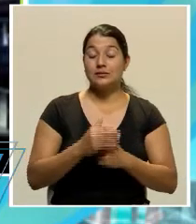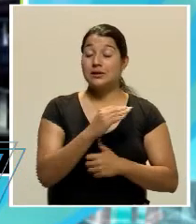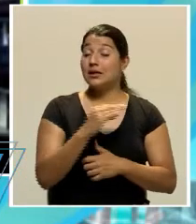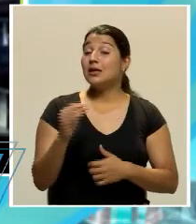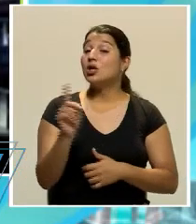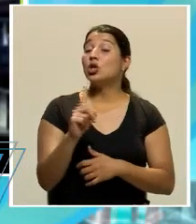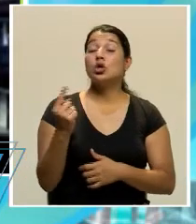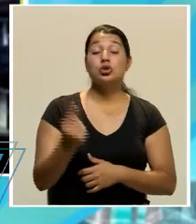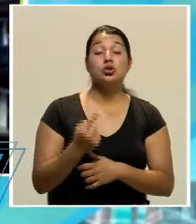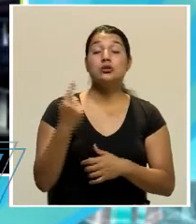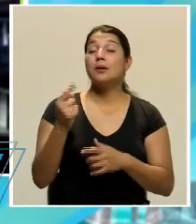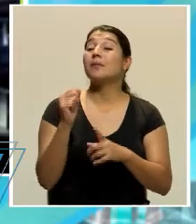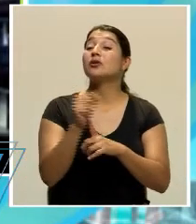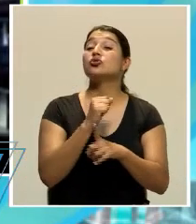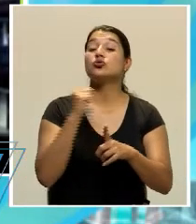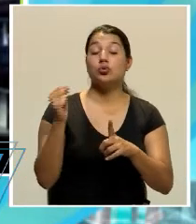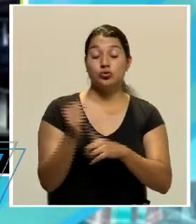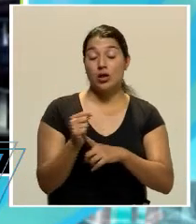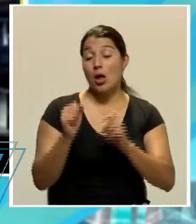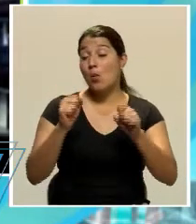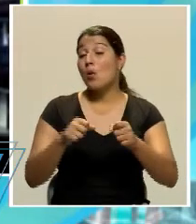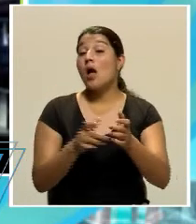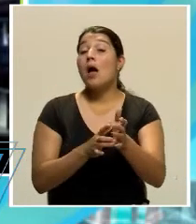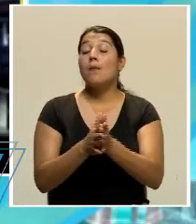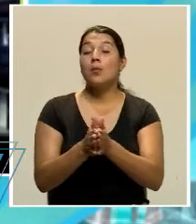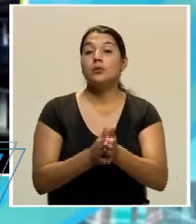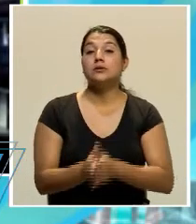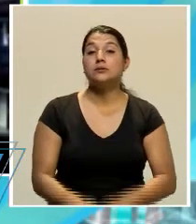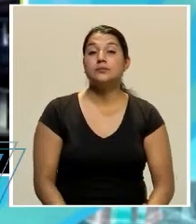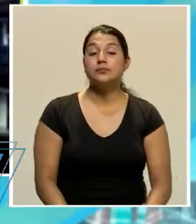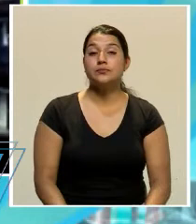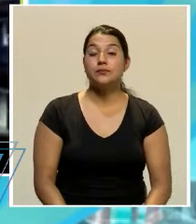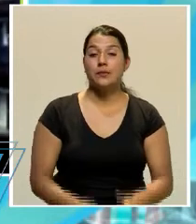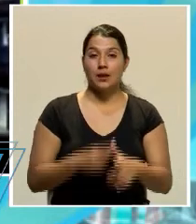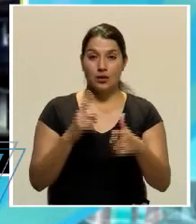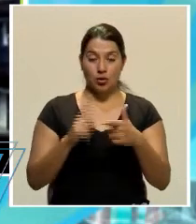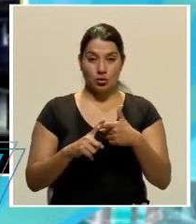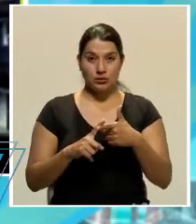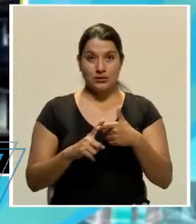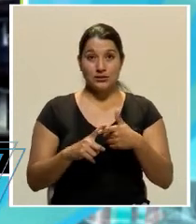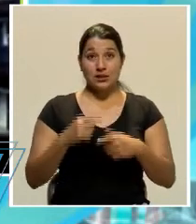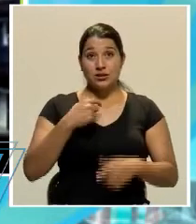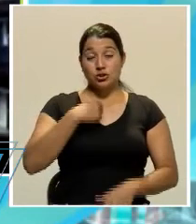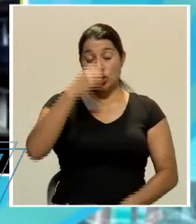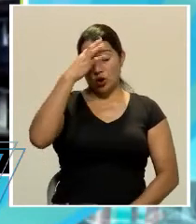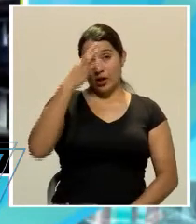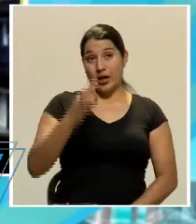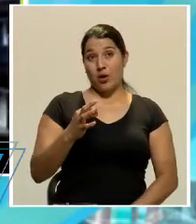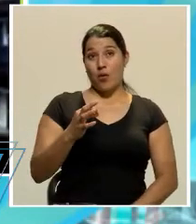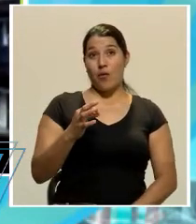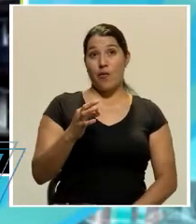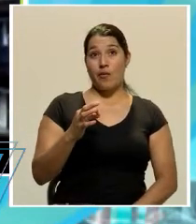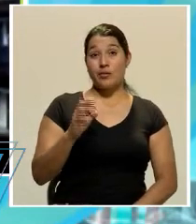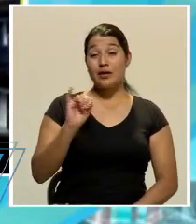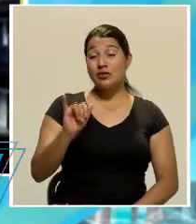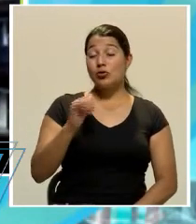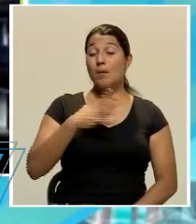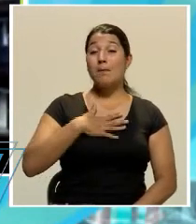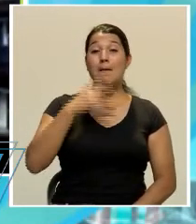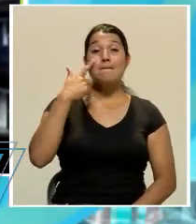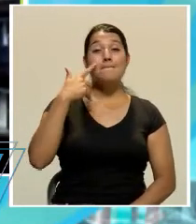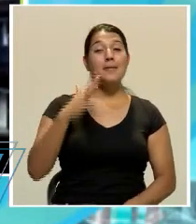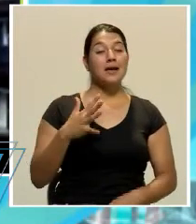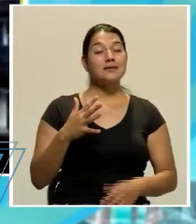siempre la sociedad las puede aprovechar o las aprovecha. Entonces, bueno, por un lado creo que eso, me parece que